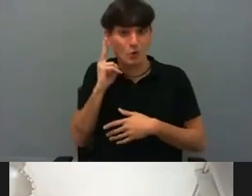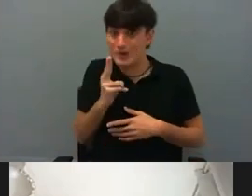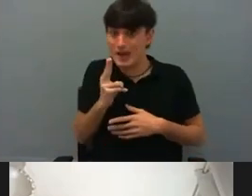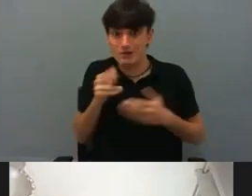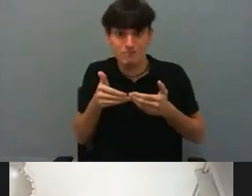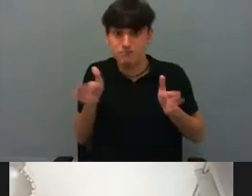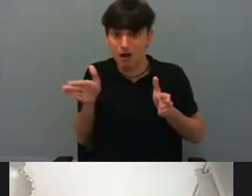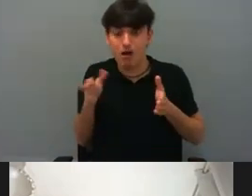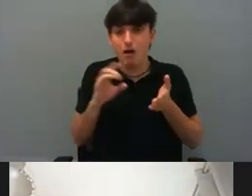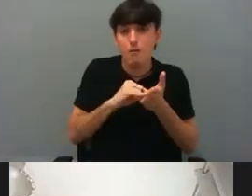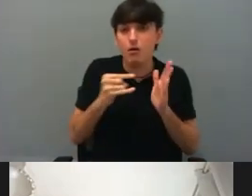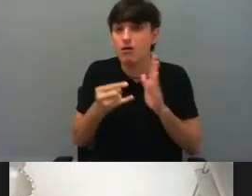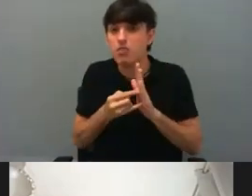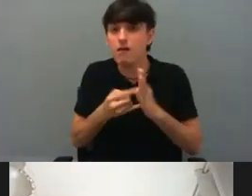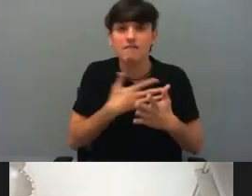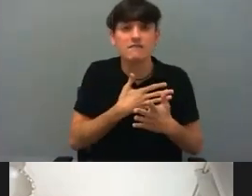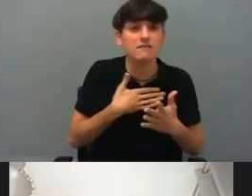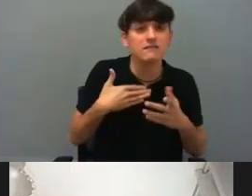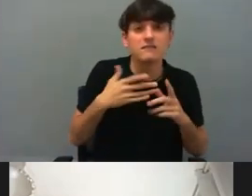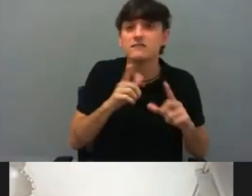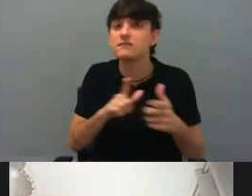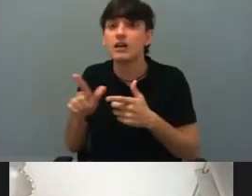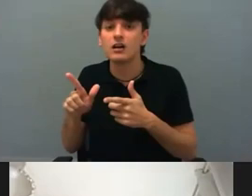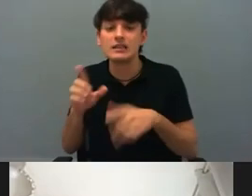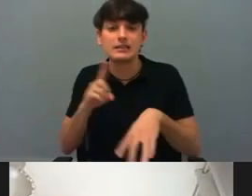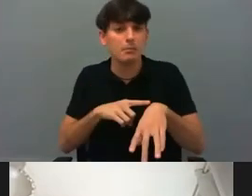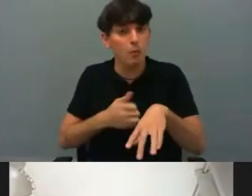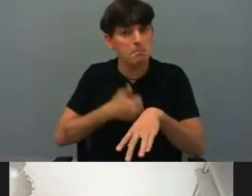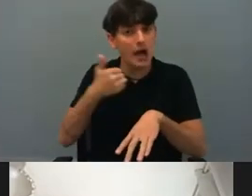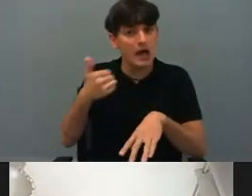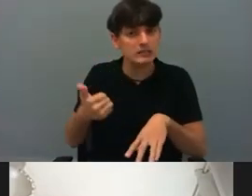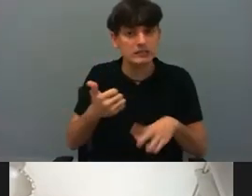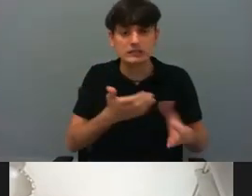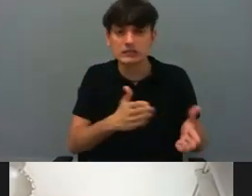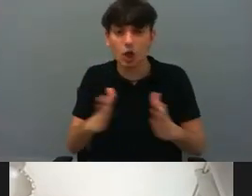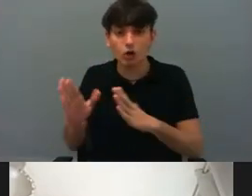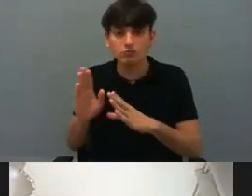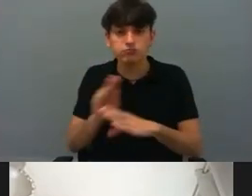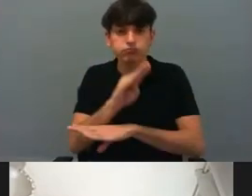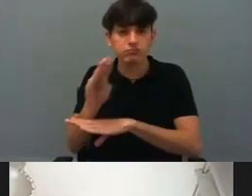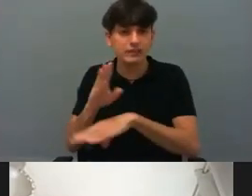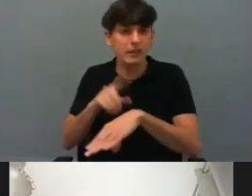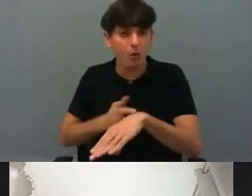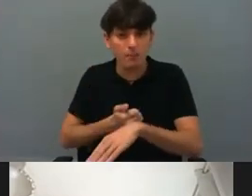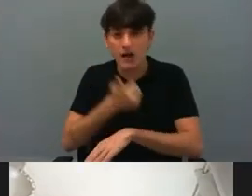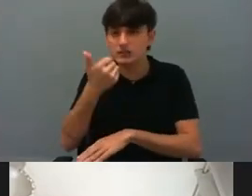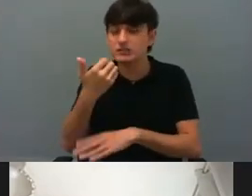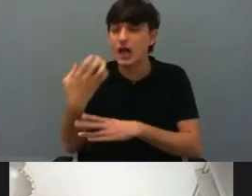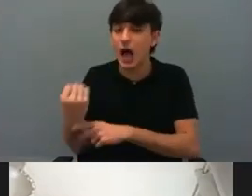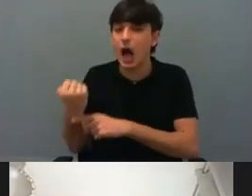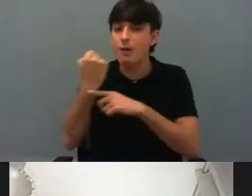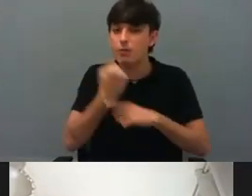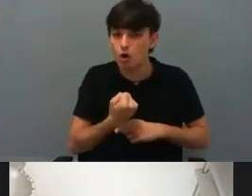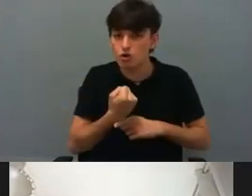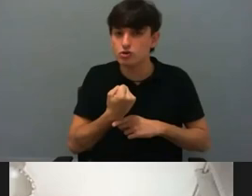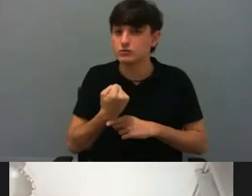proyectos, salidas, más sosiego, más tiempo disponible para los otros hijos y sobre todo el apoyo, el